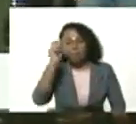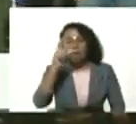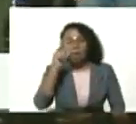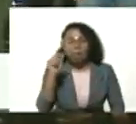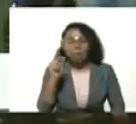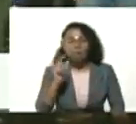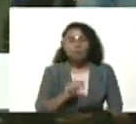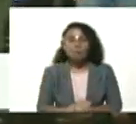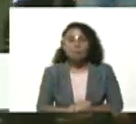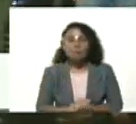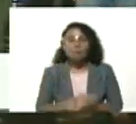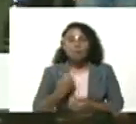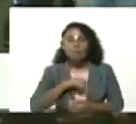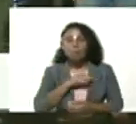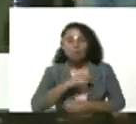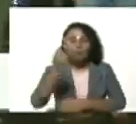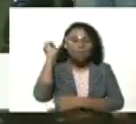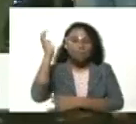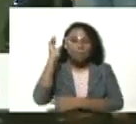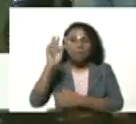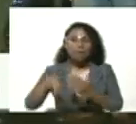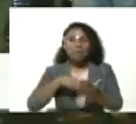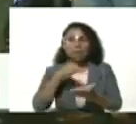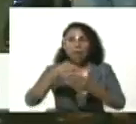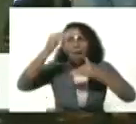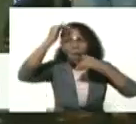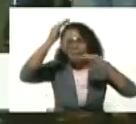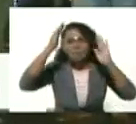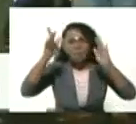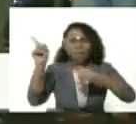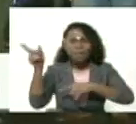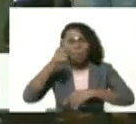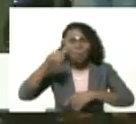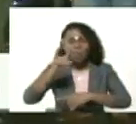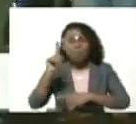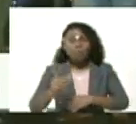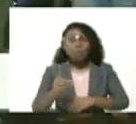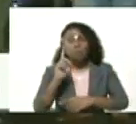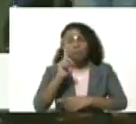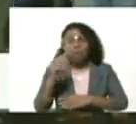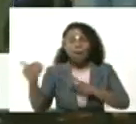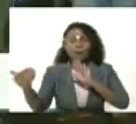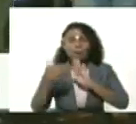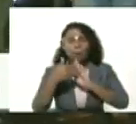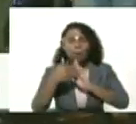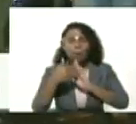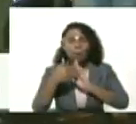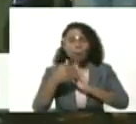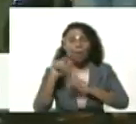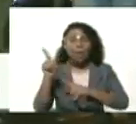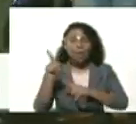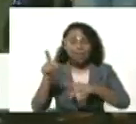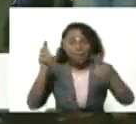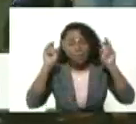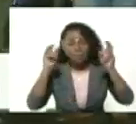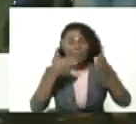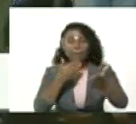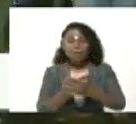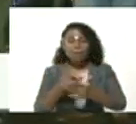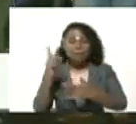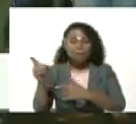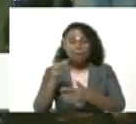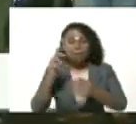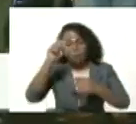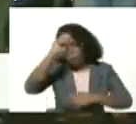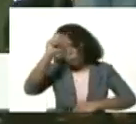con los diputados de nuestra Asamblea Nacional atendiendo ese pueblo que es uno de los más afectados. No obstante, en ese agradecimiento y ese